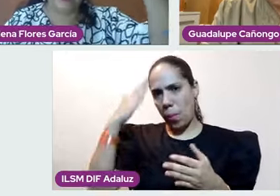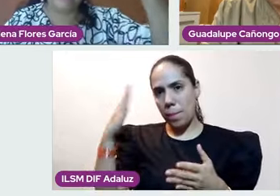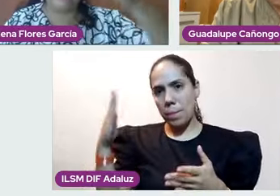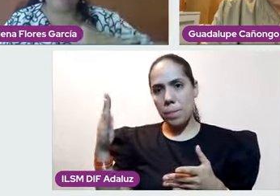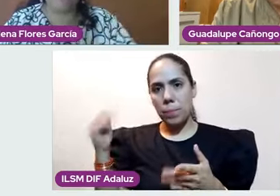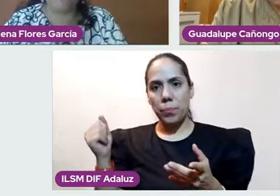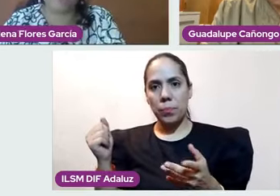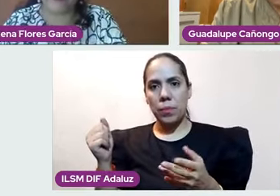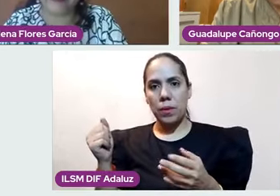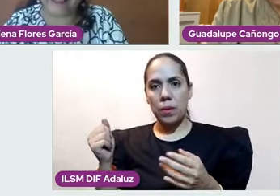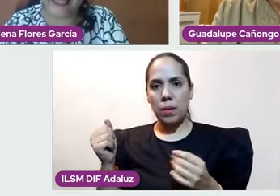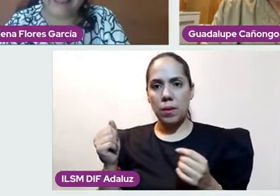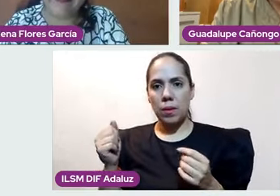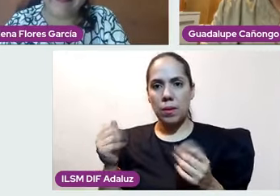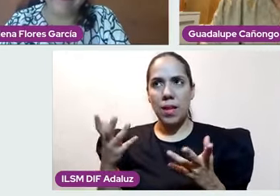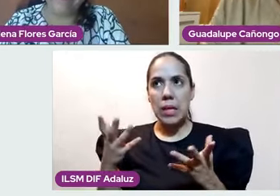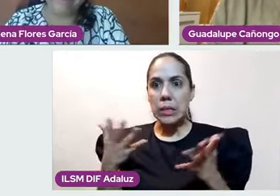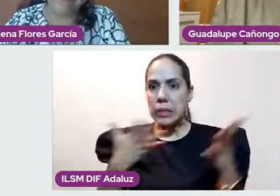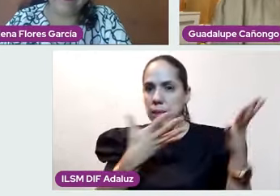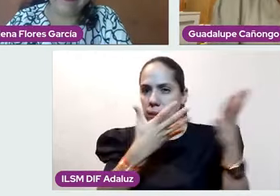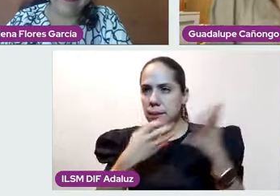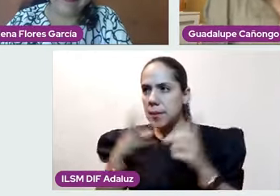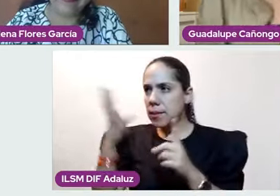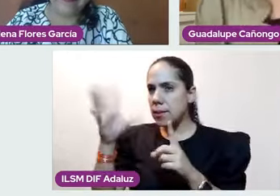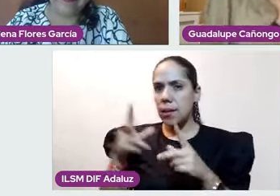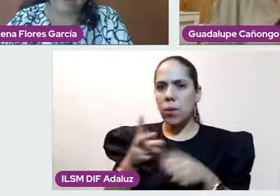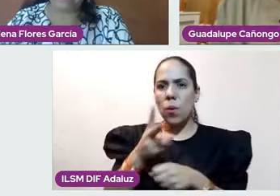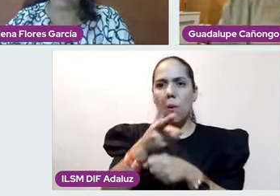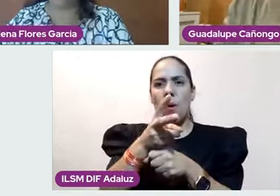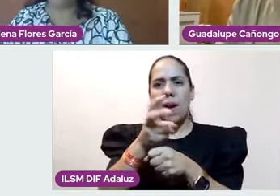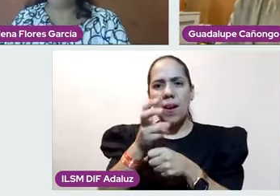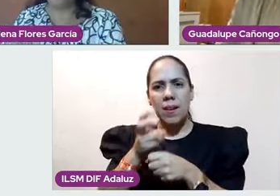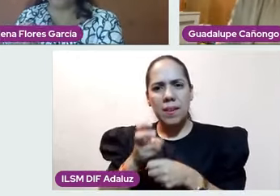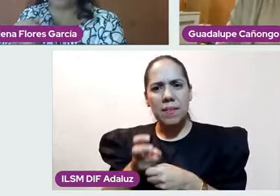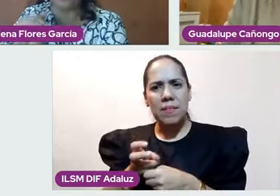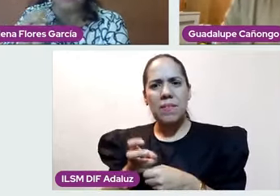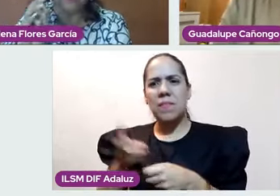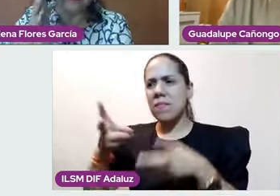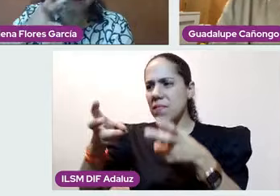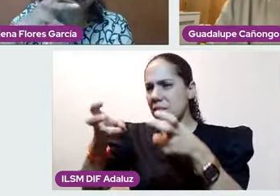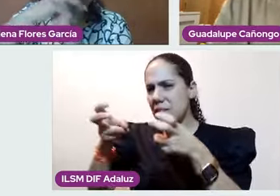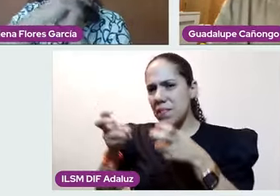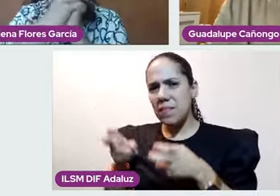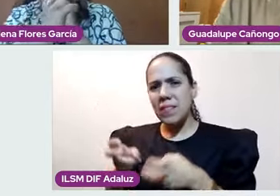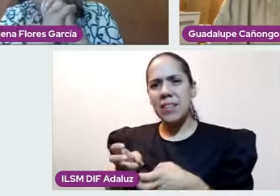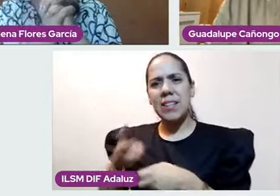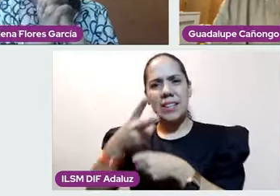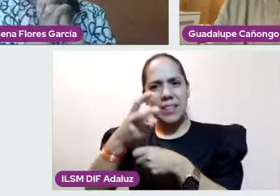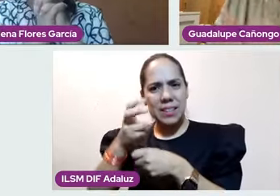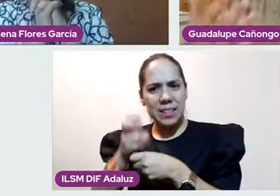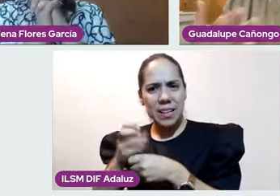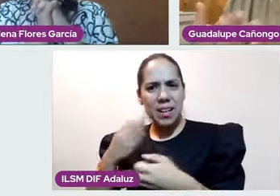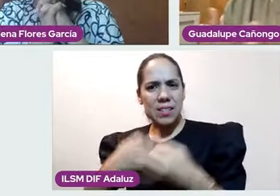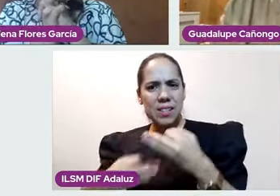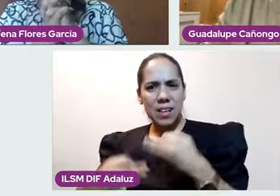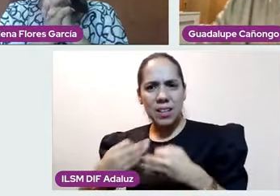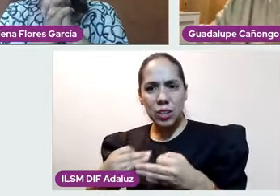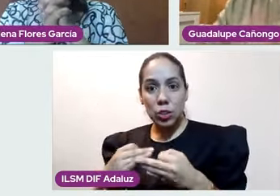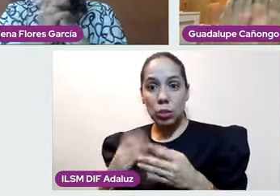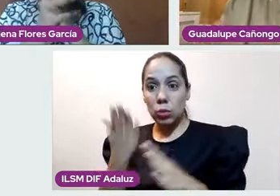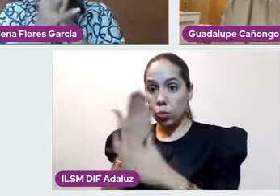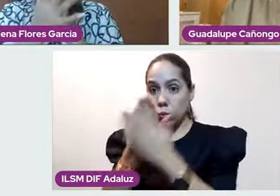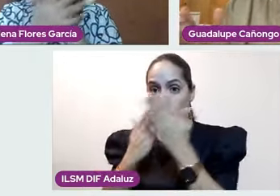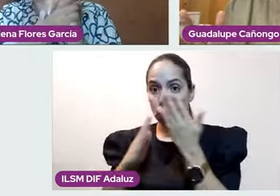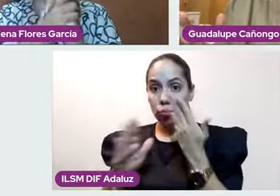entrarle a este mundo digital. Claro, bueno, es que realmente si es lo poco, ¿no?, porque